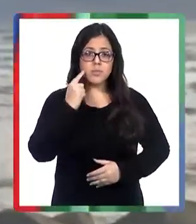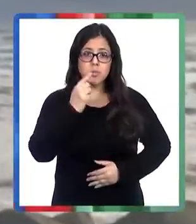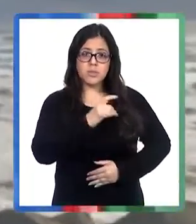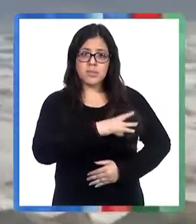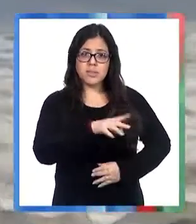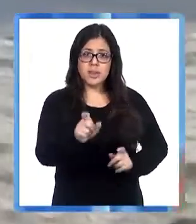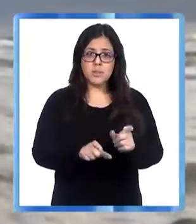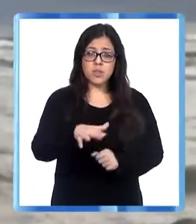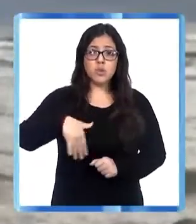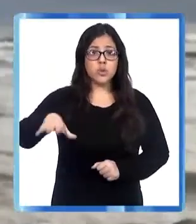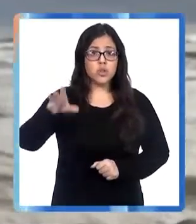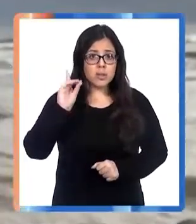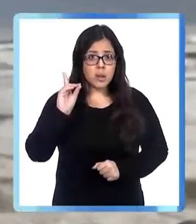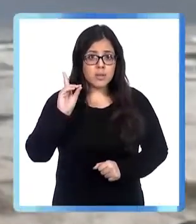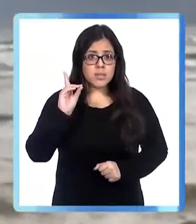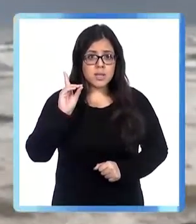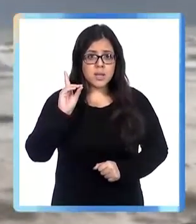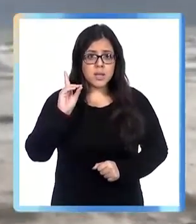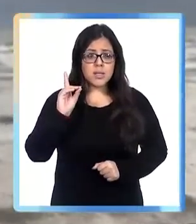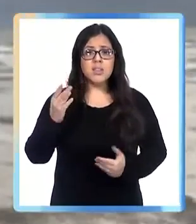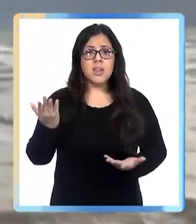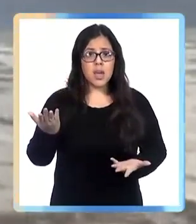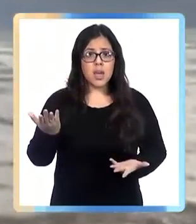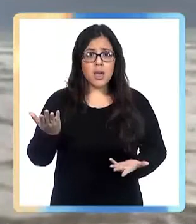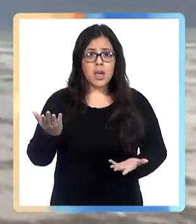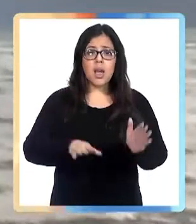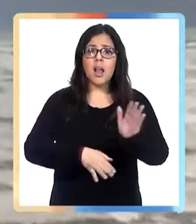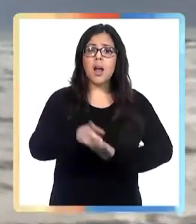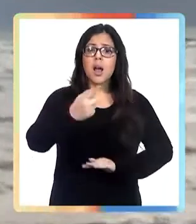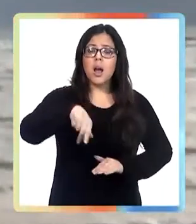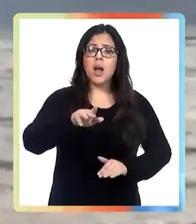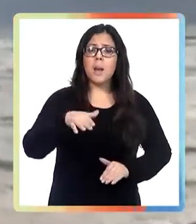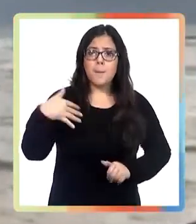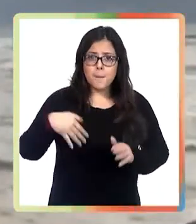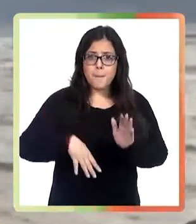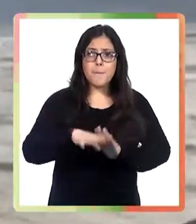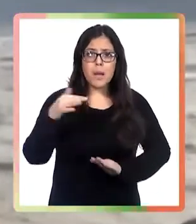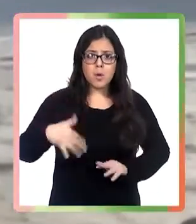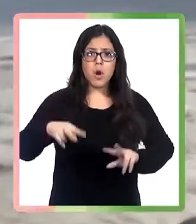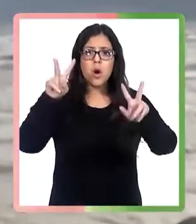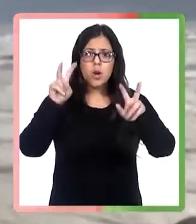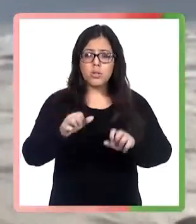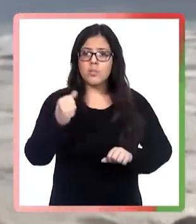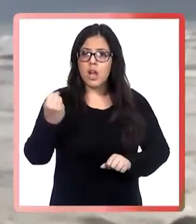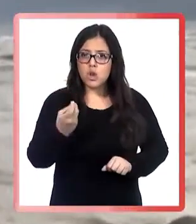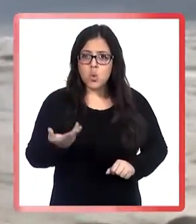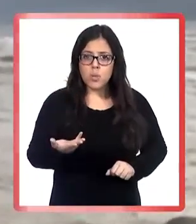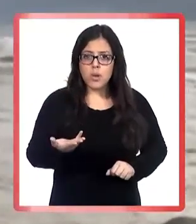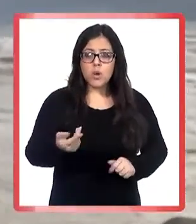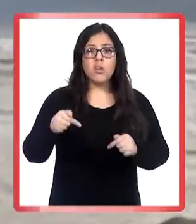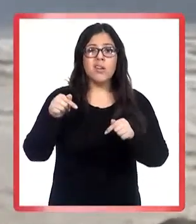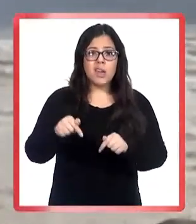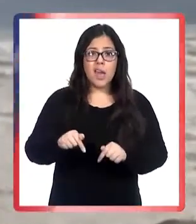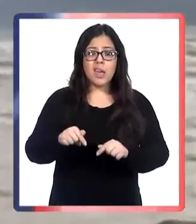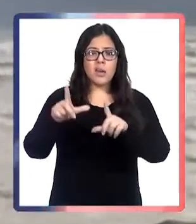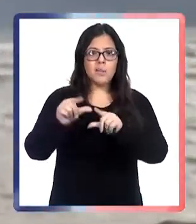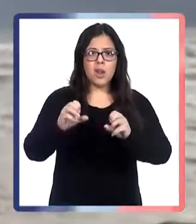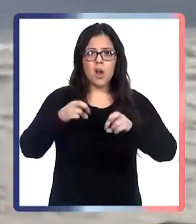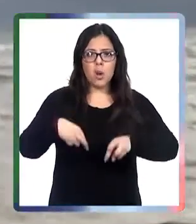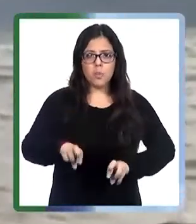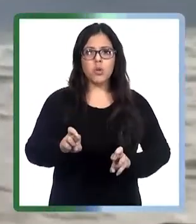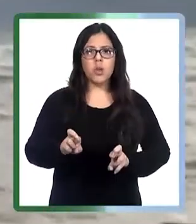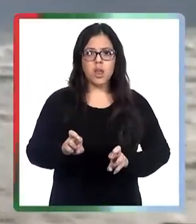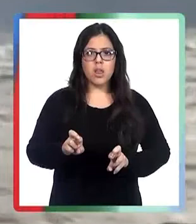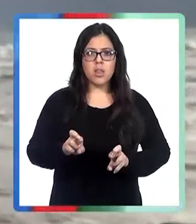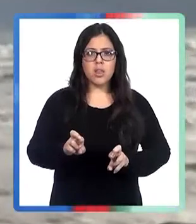inclusiva. En Chile, las personas en situación de discapacidad son la mayoría más importante desde un punto de vista numérico y que ha